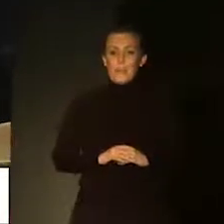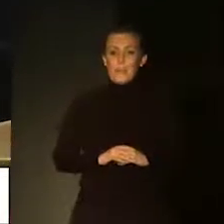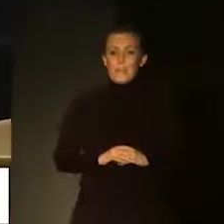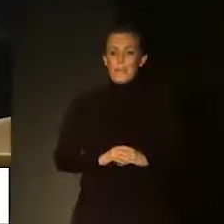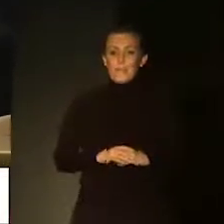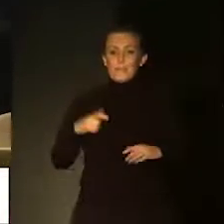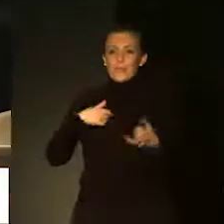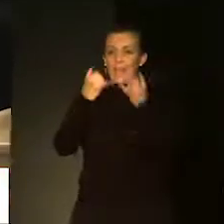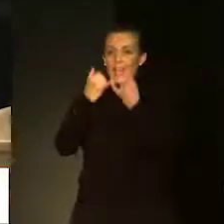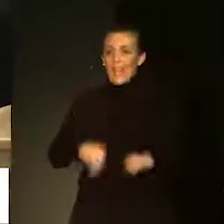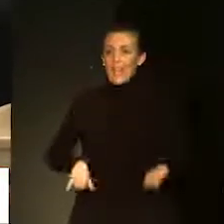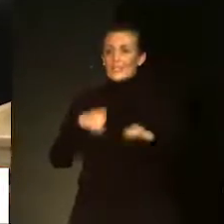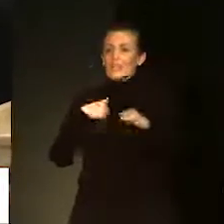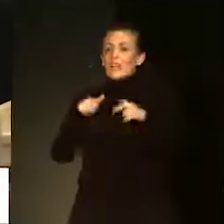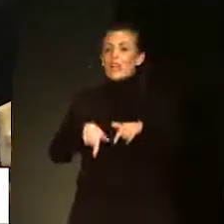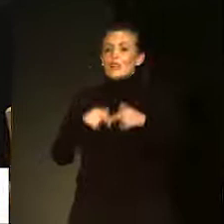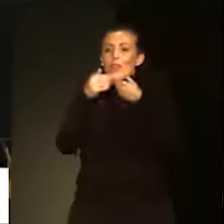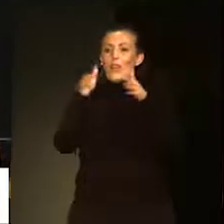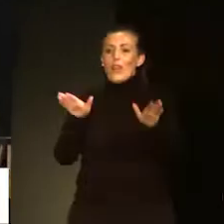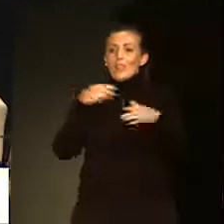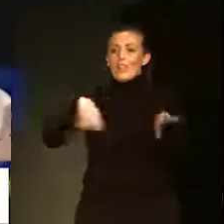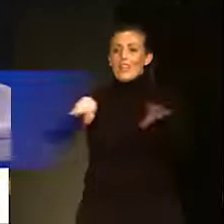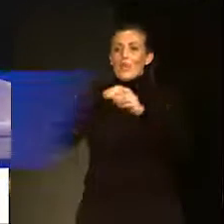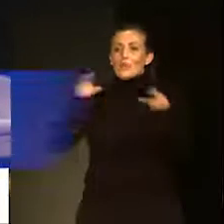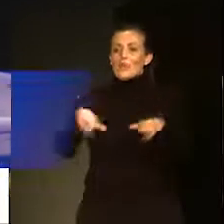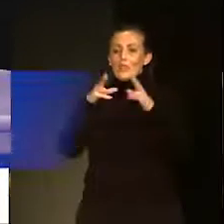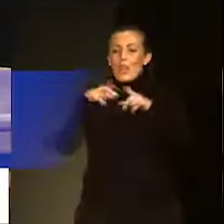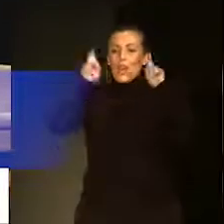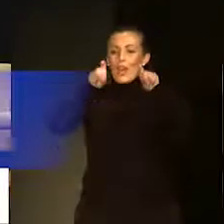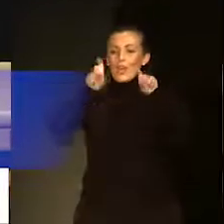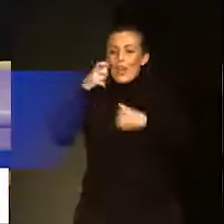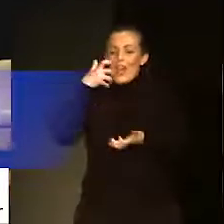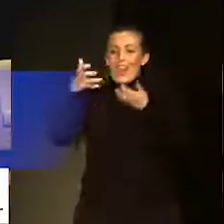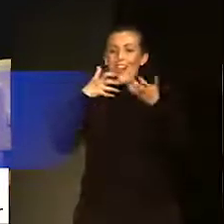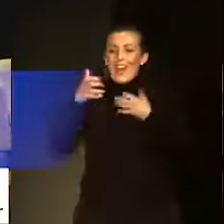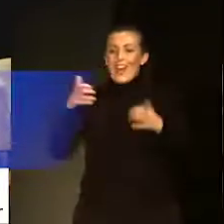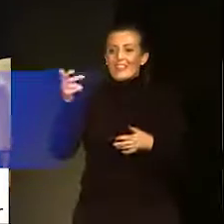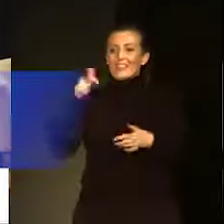a este acto de apertura de la jornada sobre inclusión social y educación en la arte escénica,